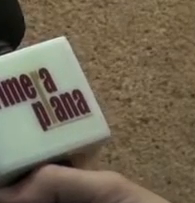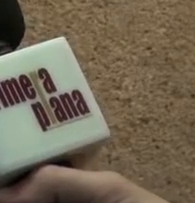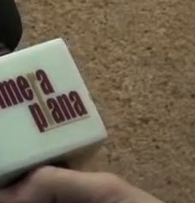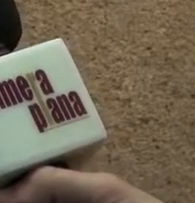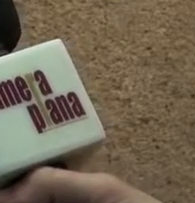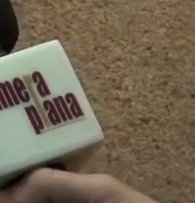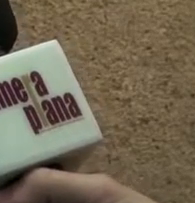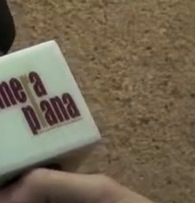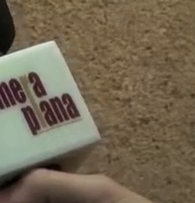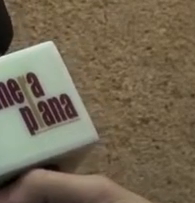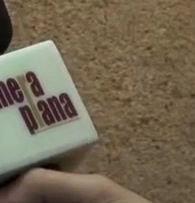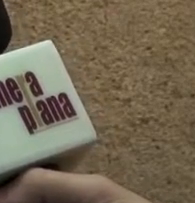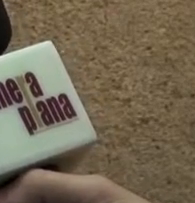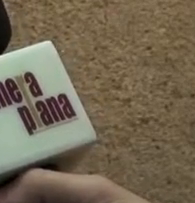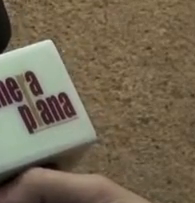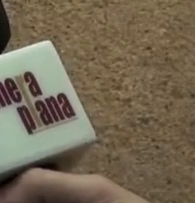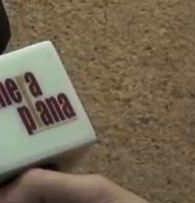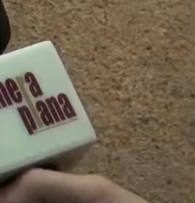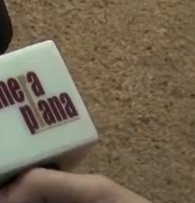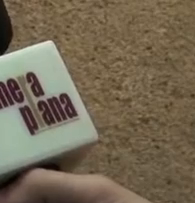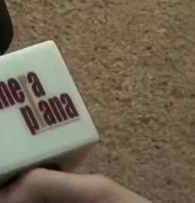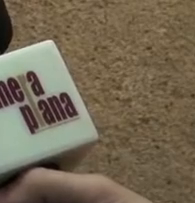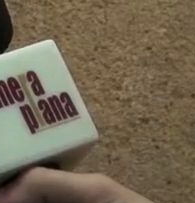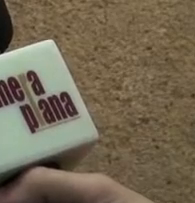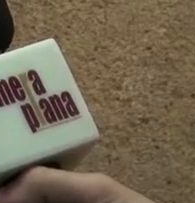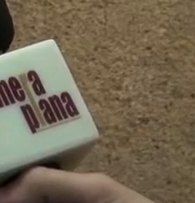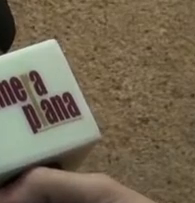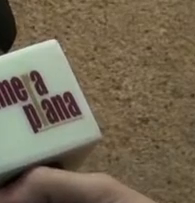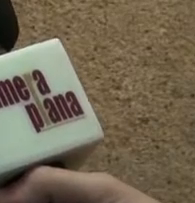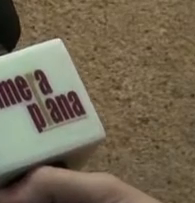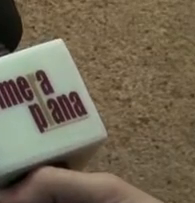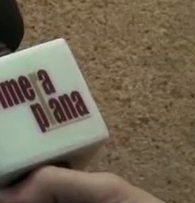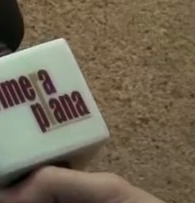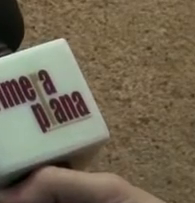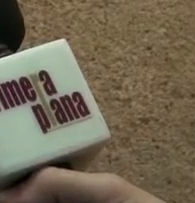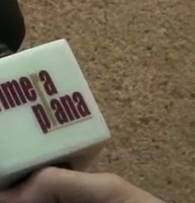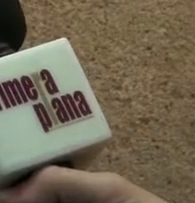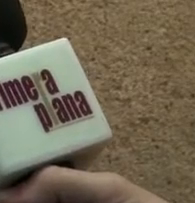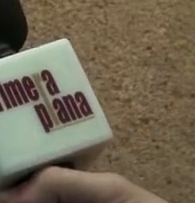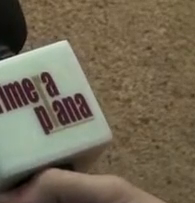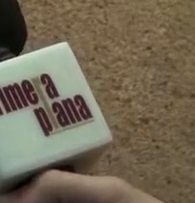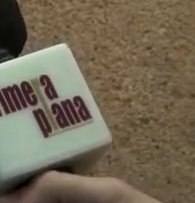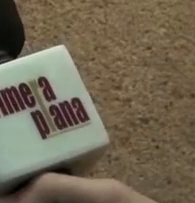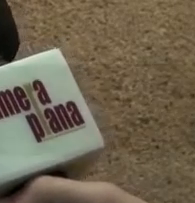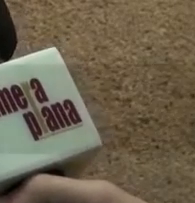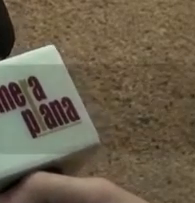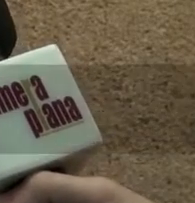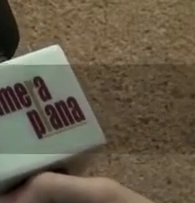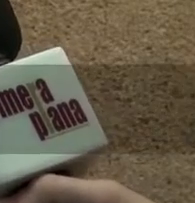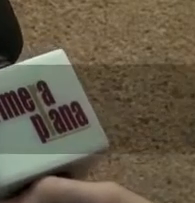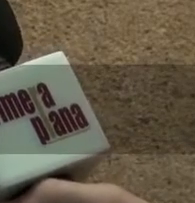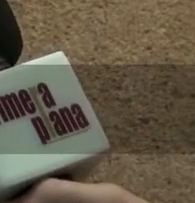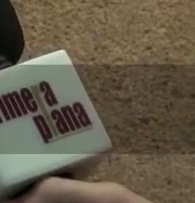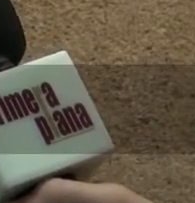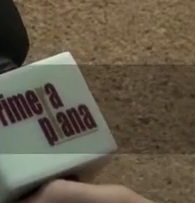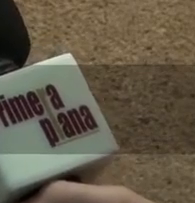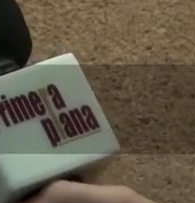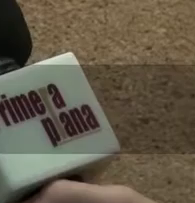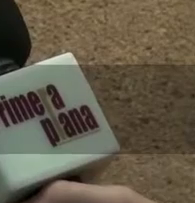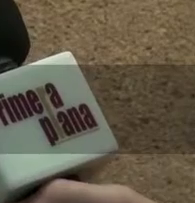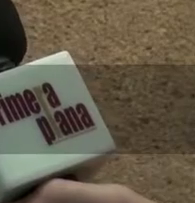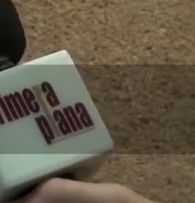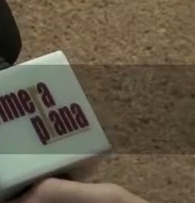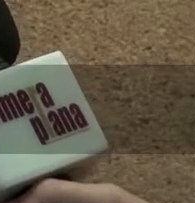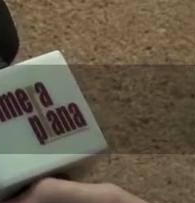la mujer a poder engendrar libremente con su pareja o